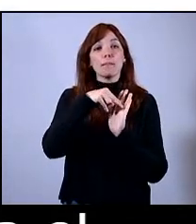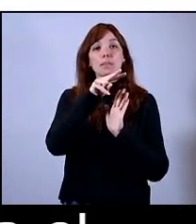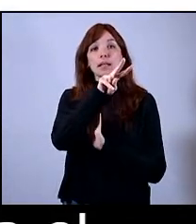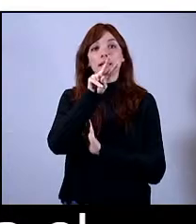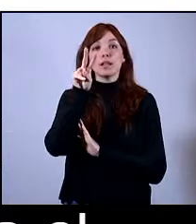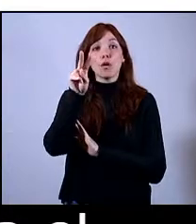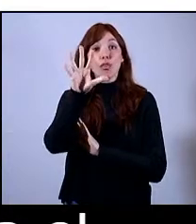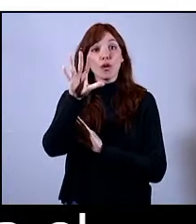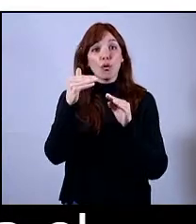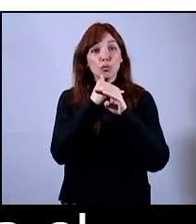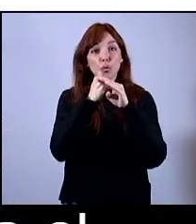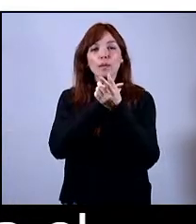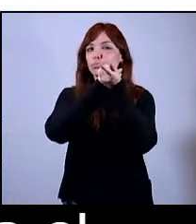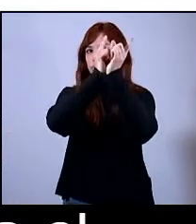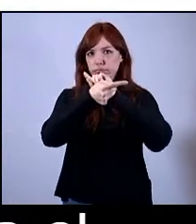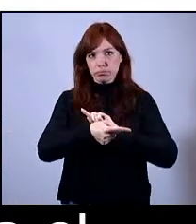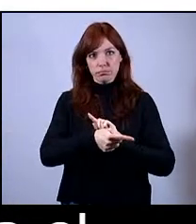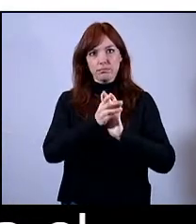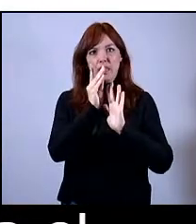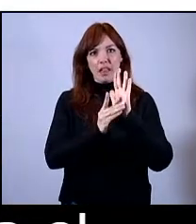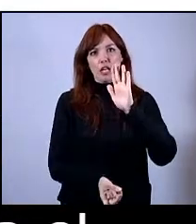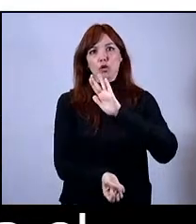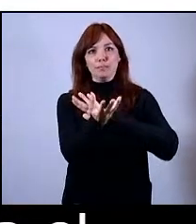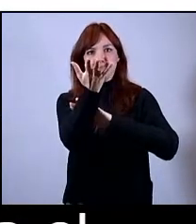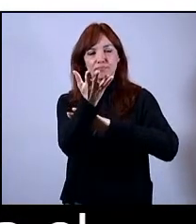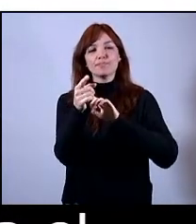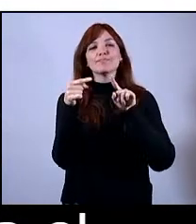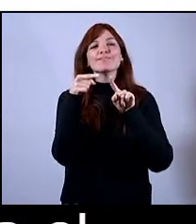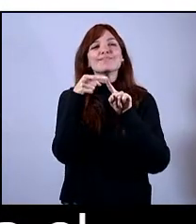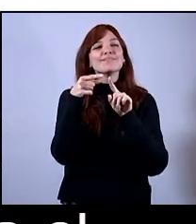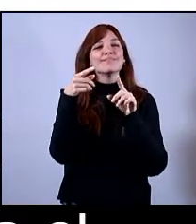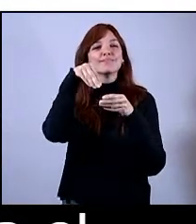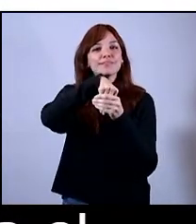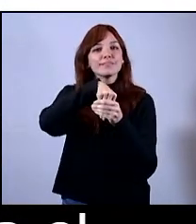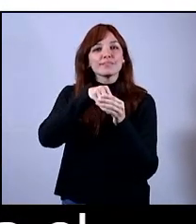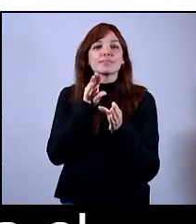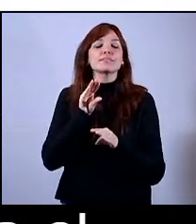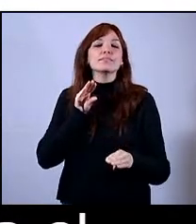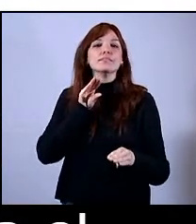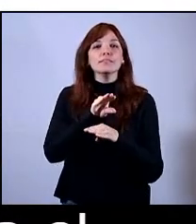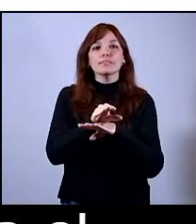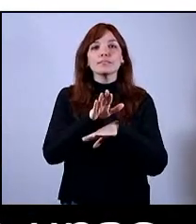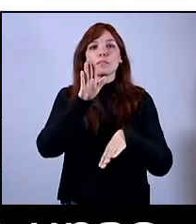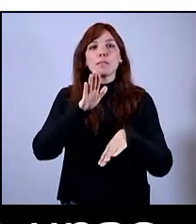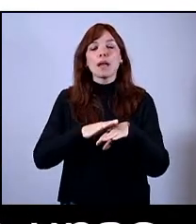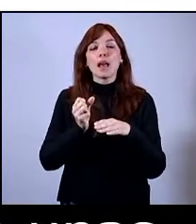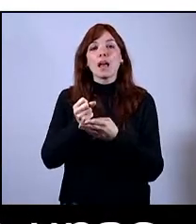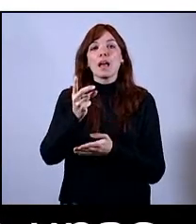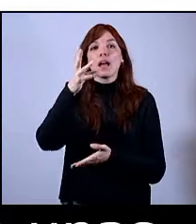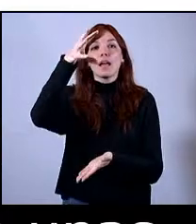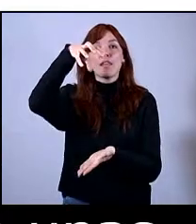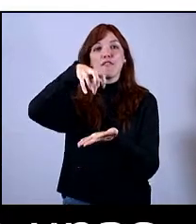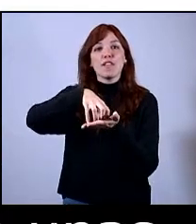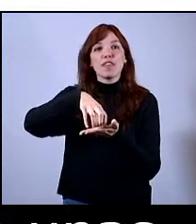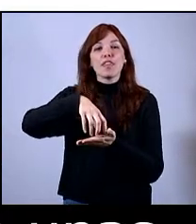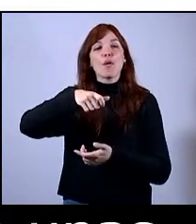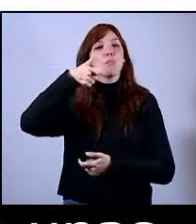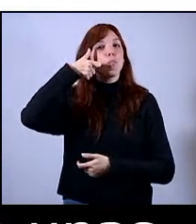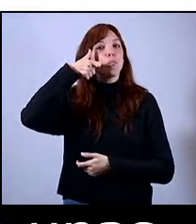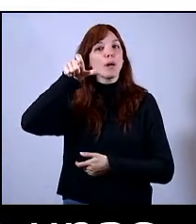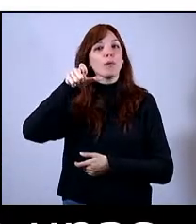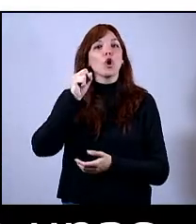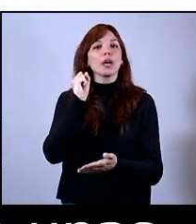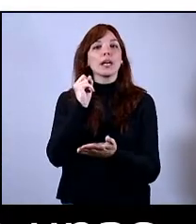de octubre. Es el que desarrolla unas ayudas destinadas a los edificios que están en los pueblos de reto